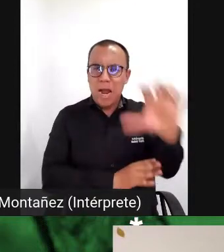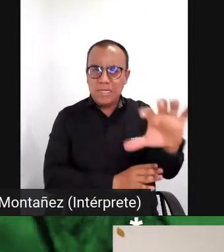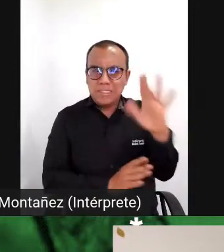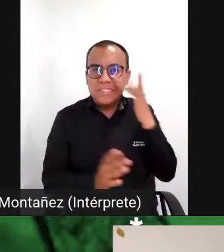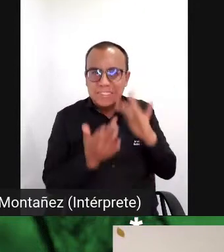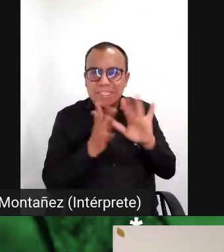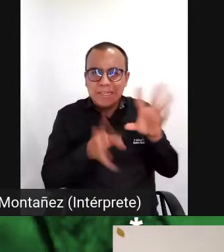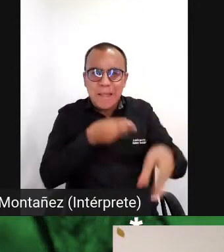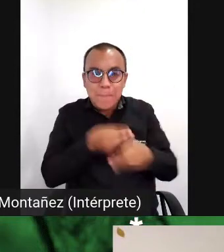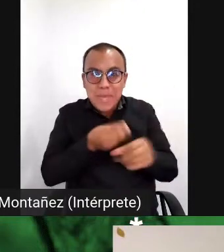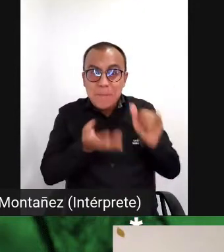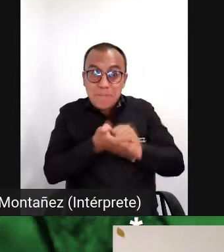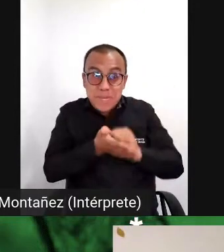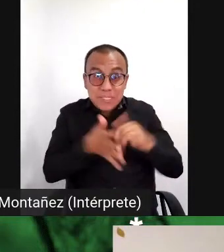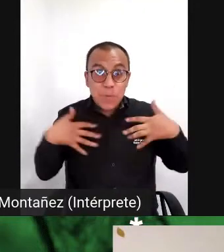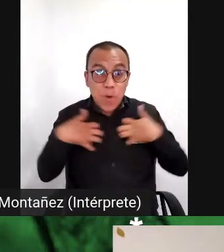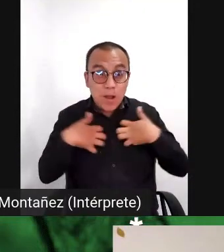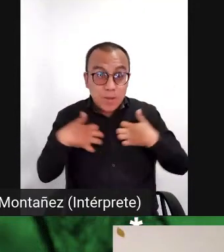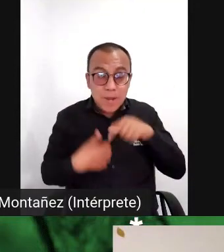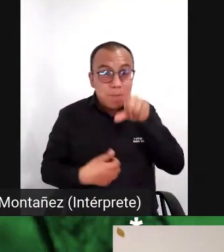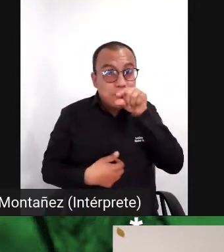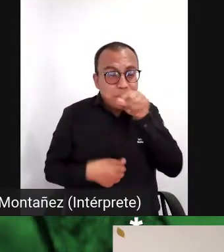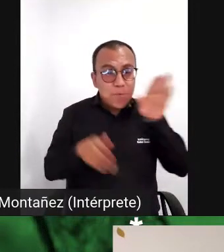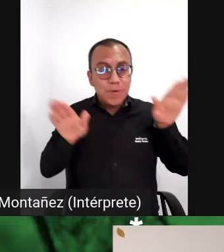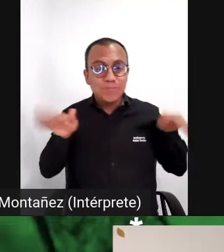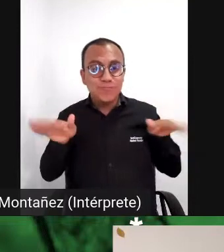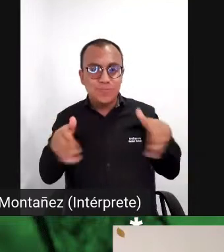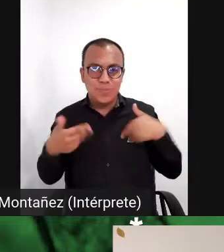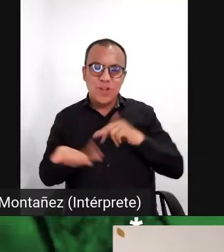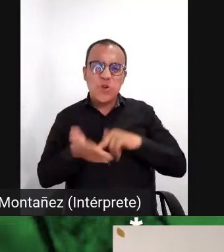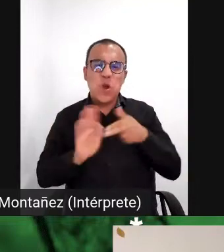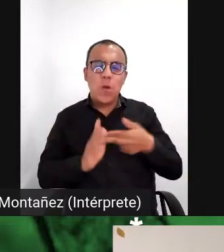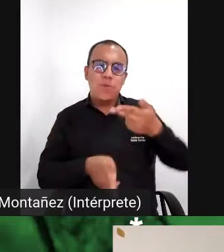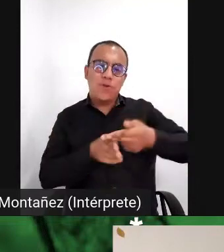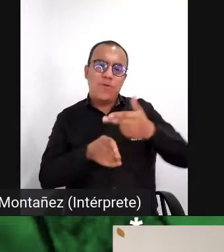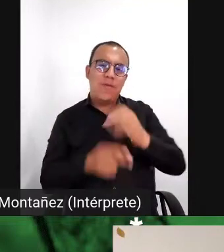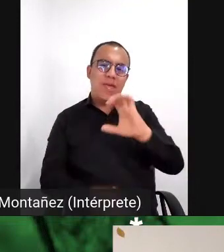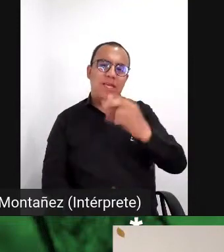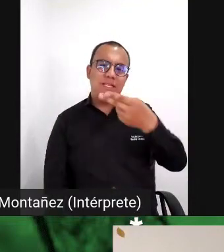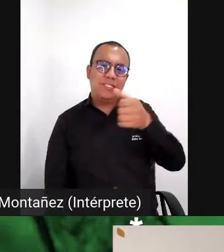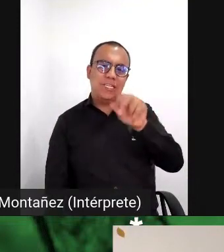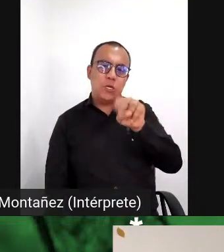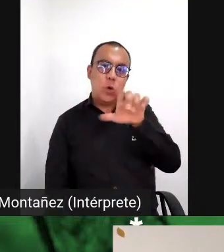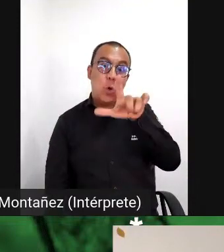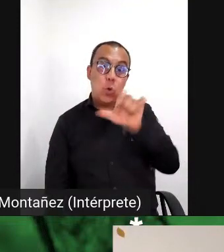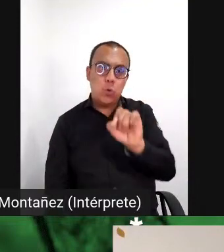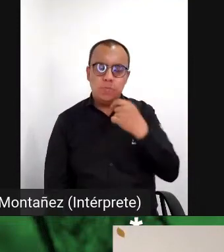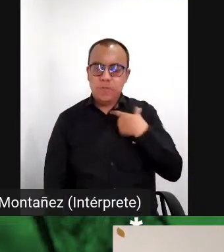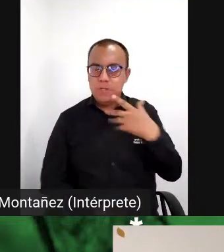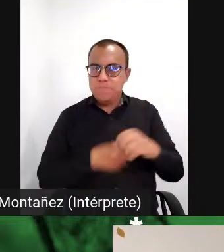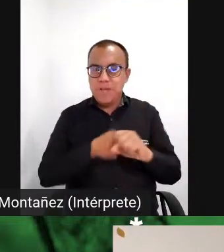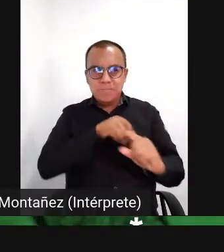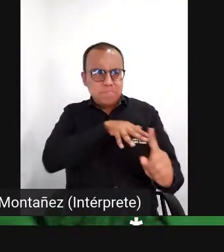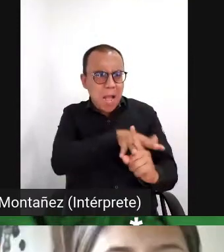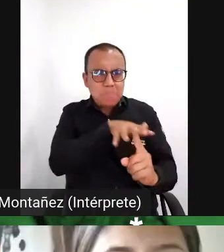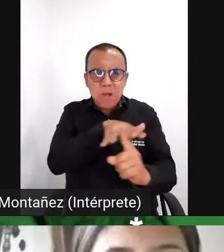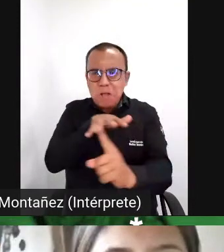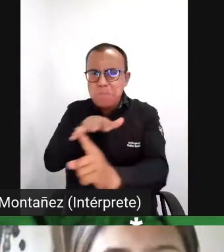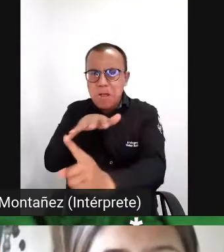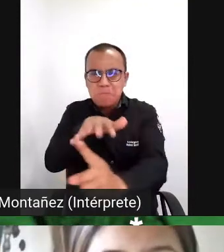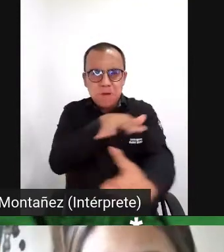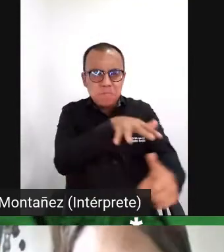en aquella pieza de poesía naturalista de su autoría llamado Chincol. El influjo del copetón no se limita a estas